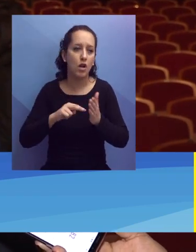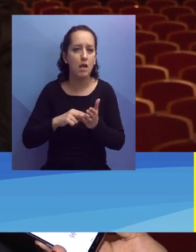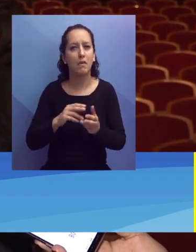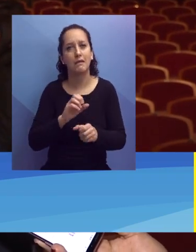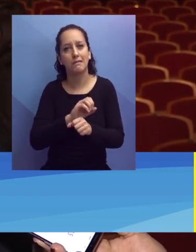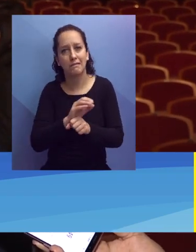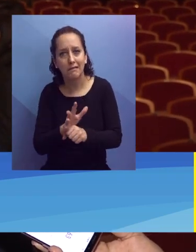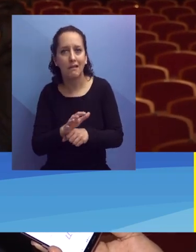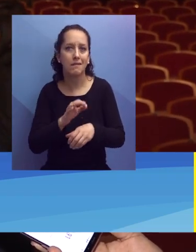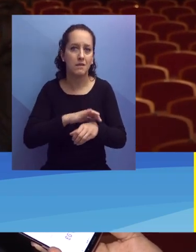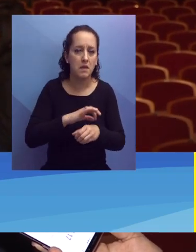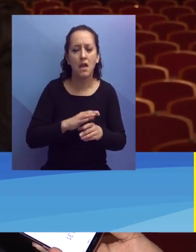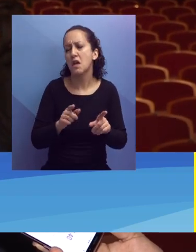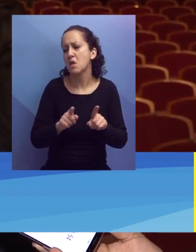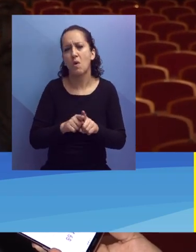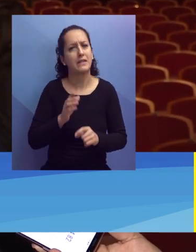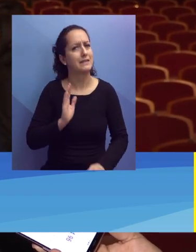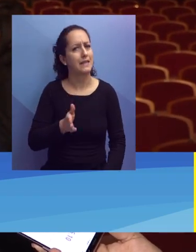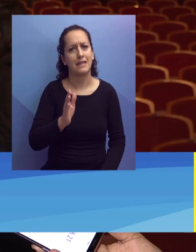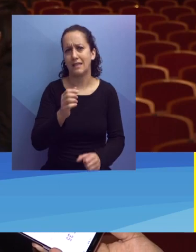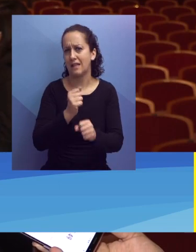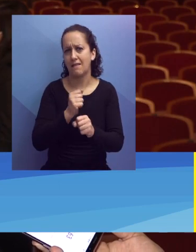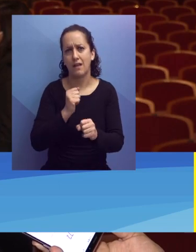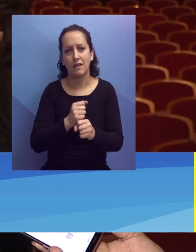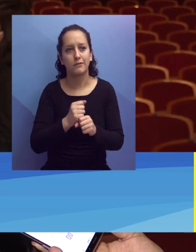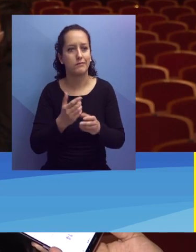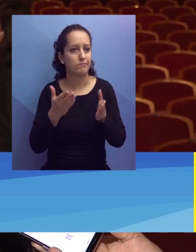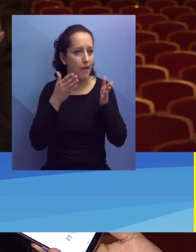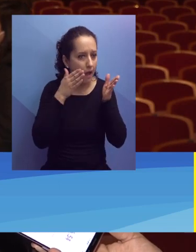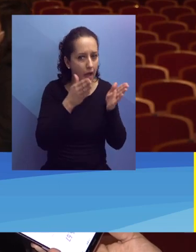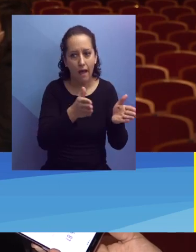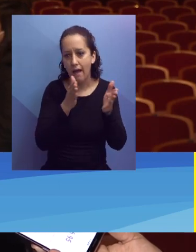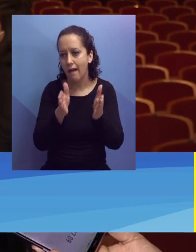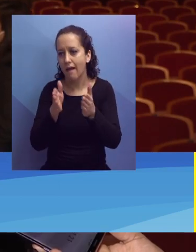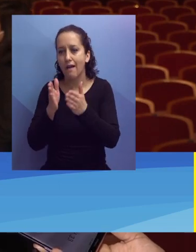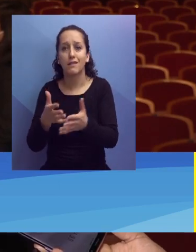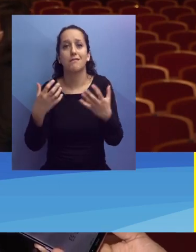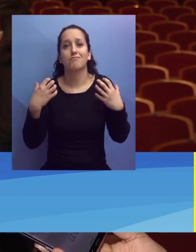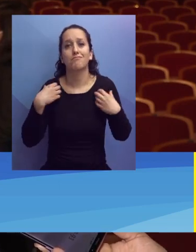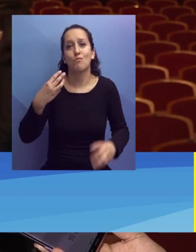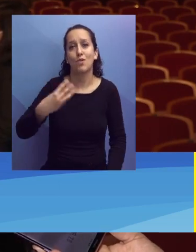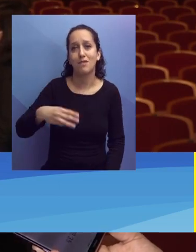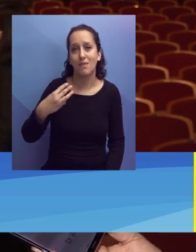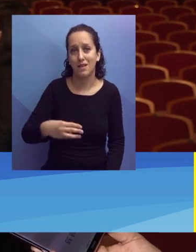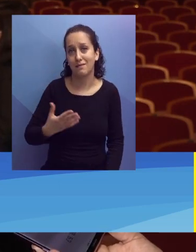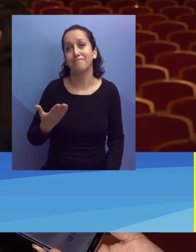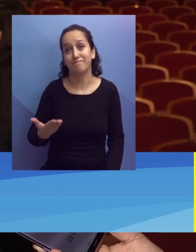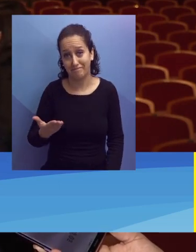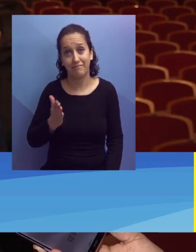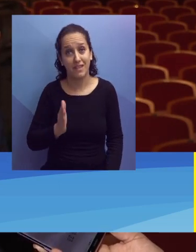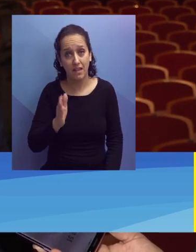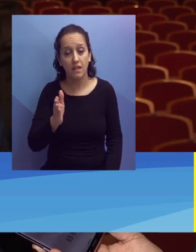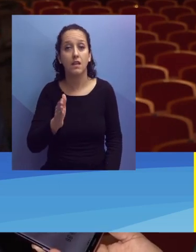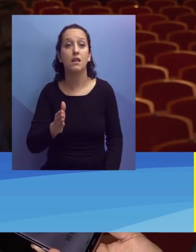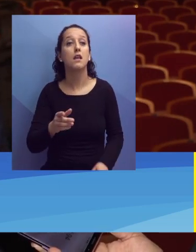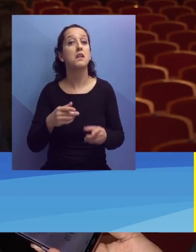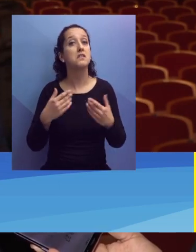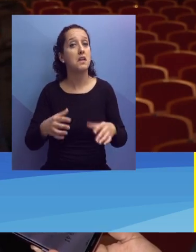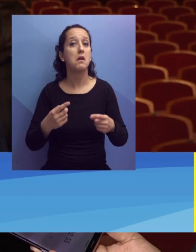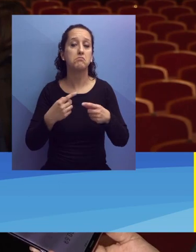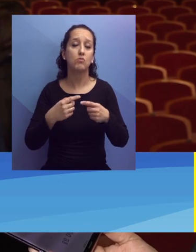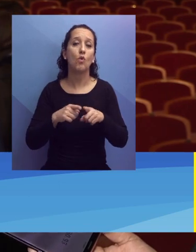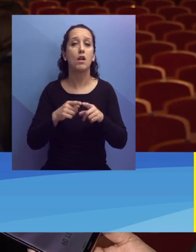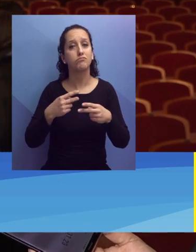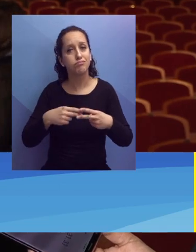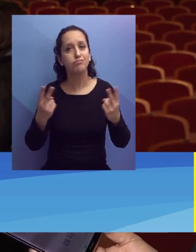sanitaria, seguimos haciendo la labor municipal en los diferentes frentes, las diferentes tareas, misiones que tenemos, y gracias a Dios pudimos presentar